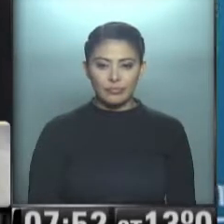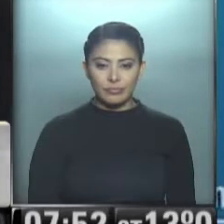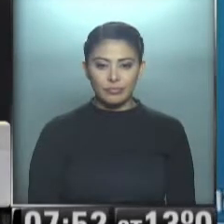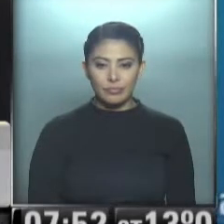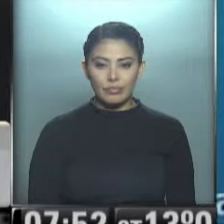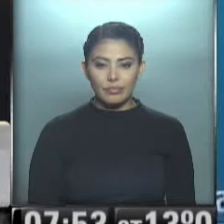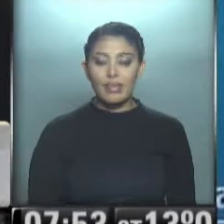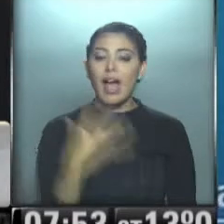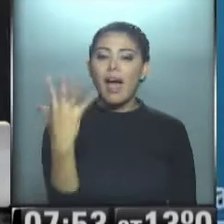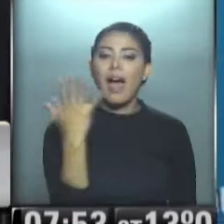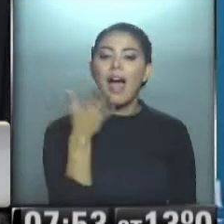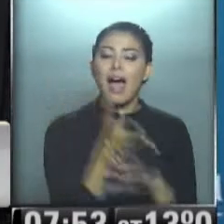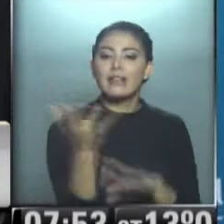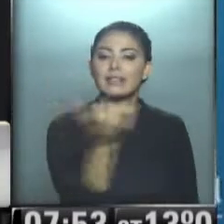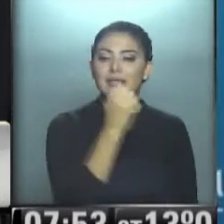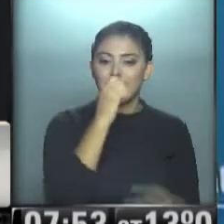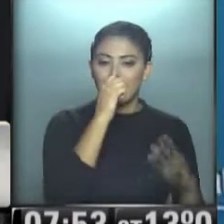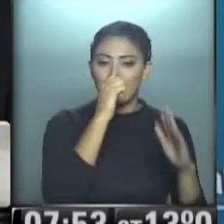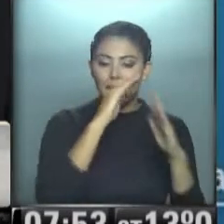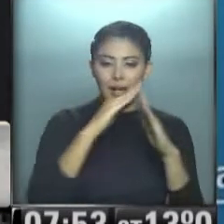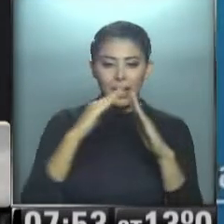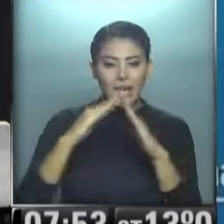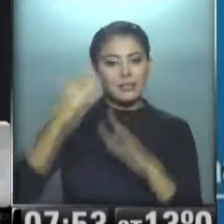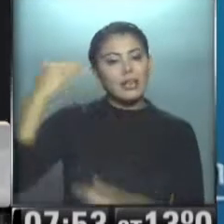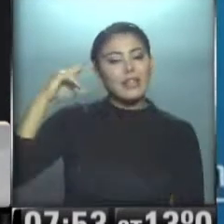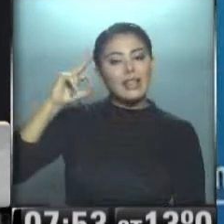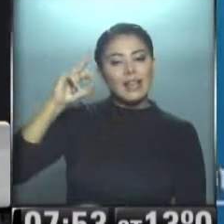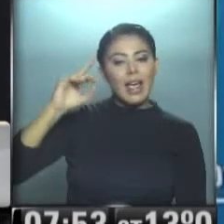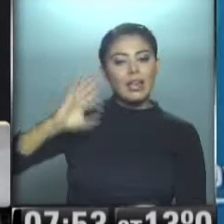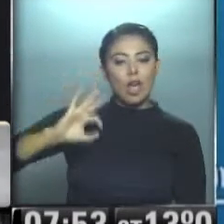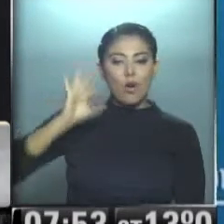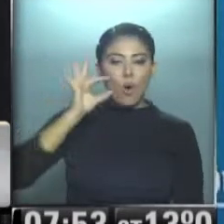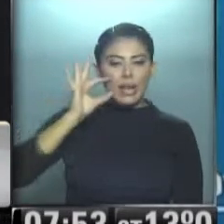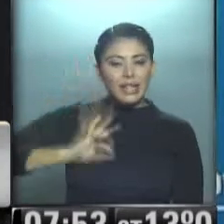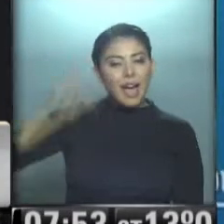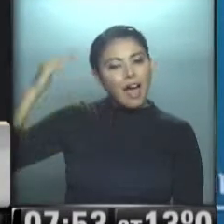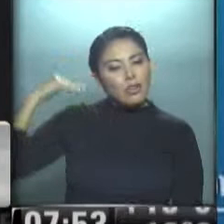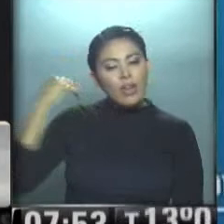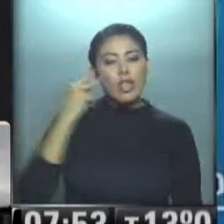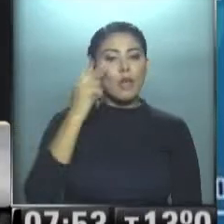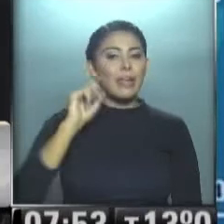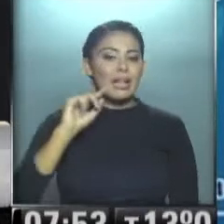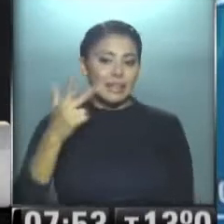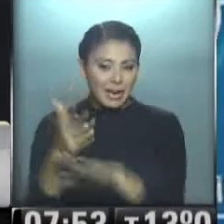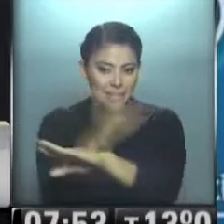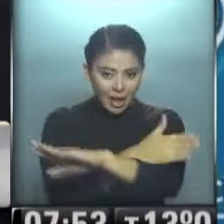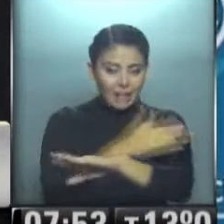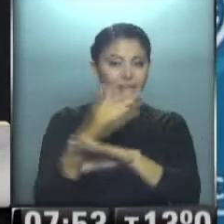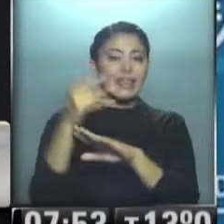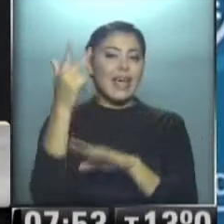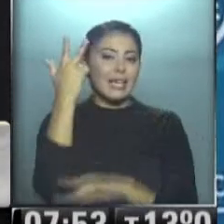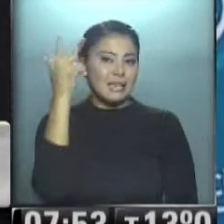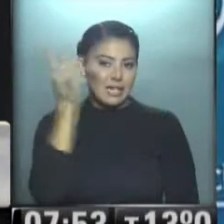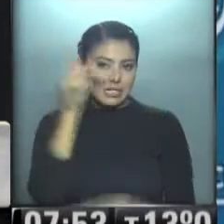eso la vivienda durante los 30-40 años anteriores a 2003 néstor kirchner